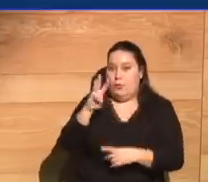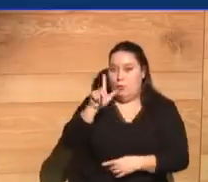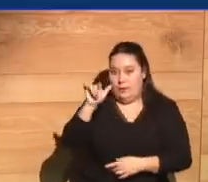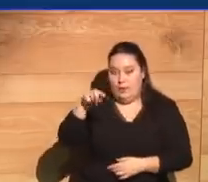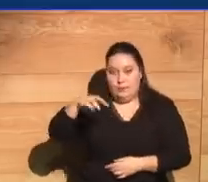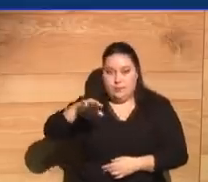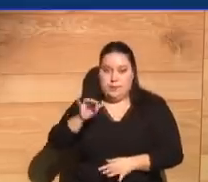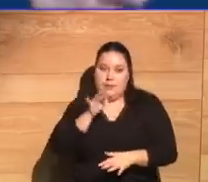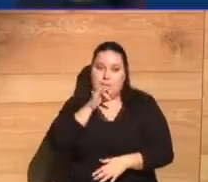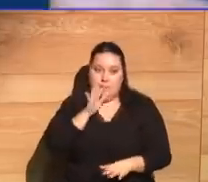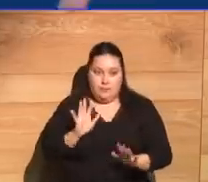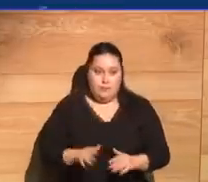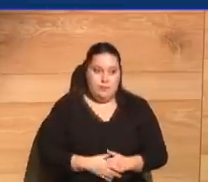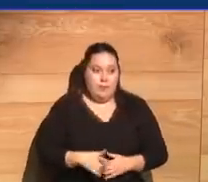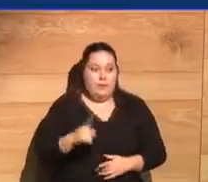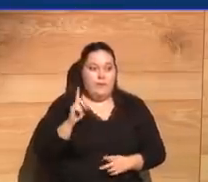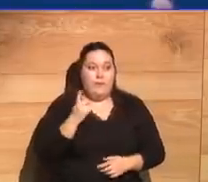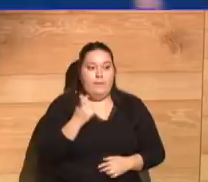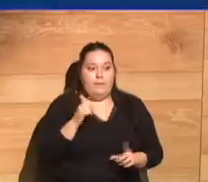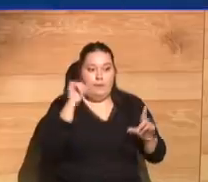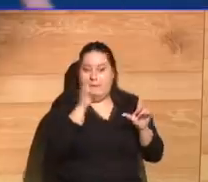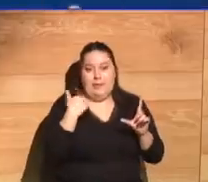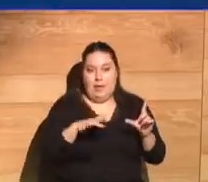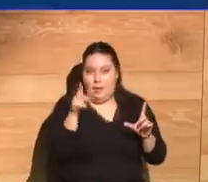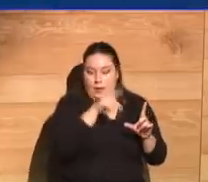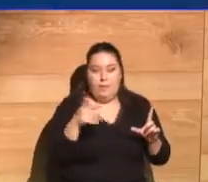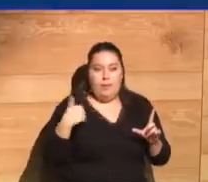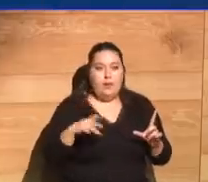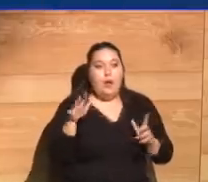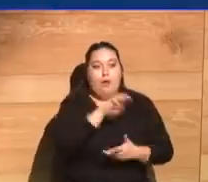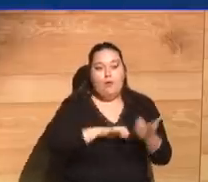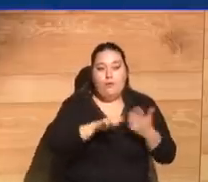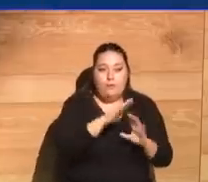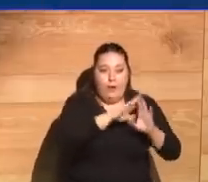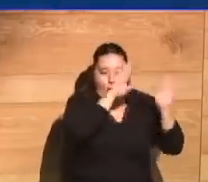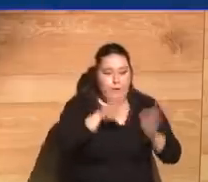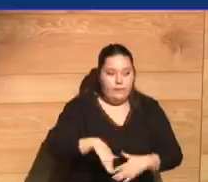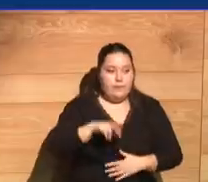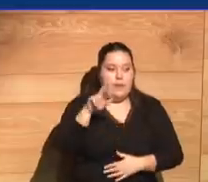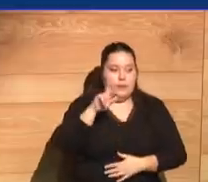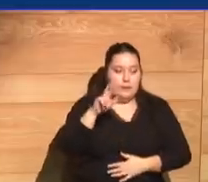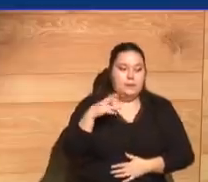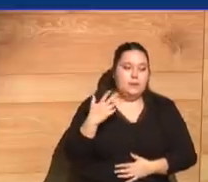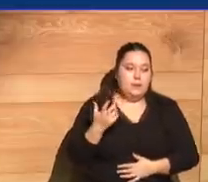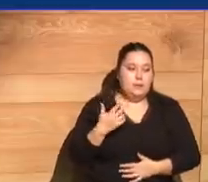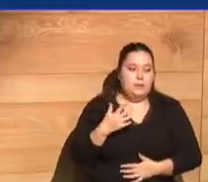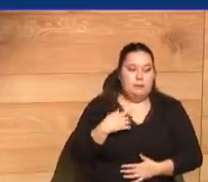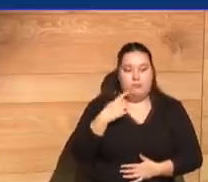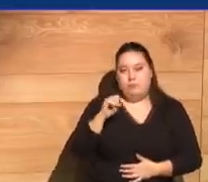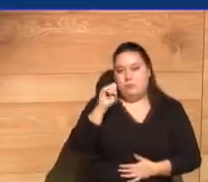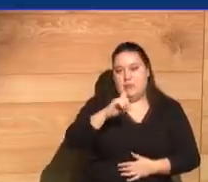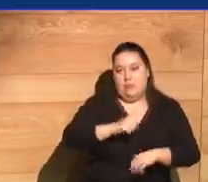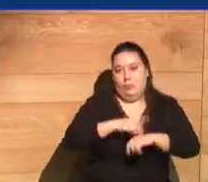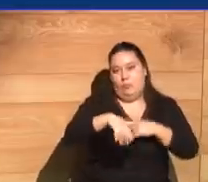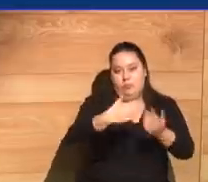Exactamente, efectivamente, queda la película ya se ha rodado. Es verdad que hay todo ese conflicto que al final Richard Donner, muchos años después,